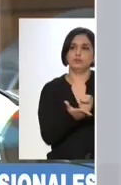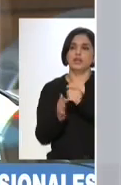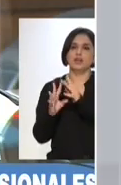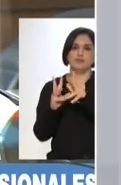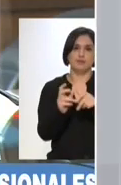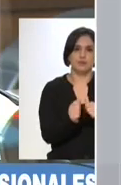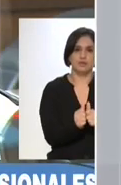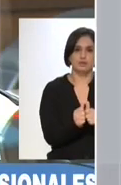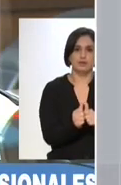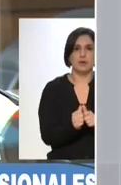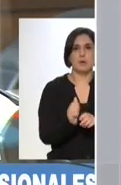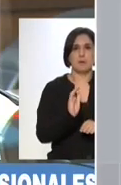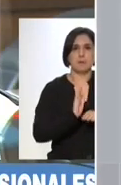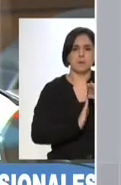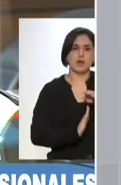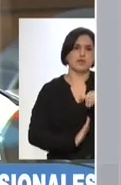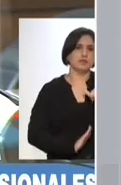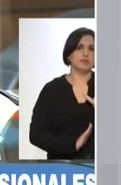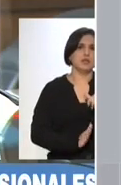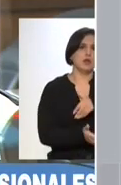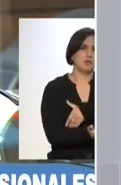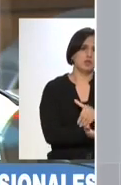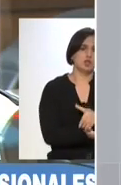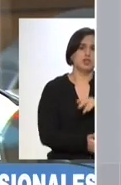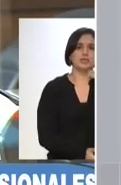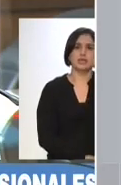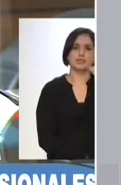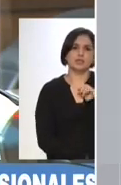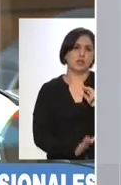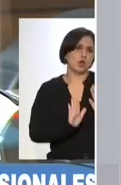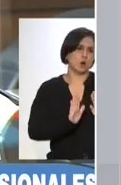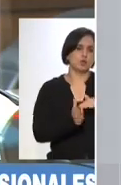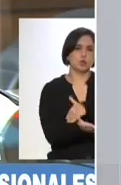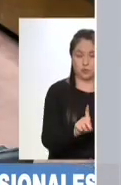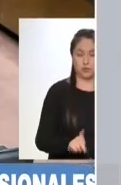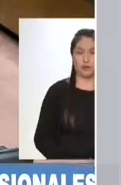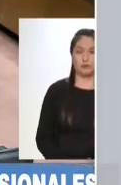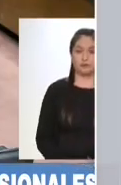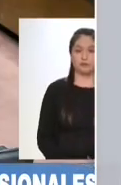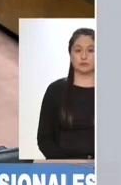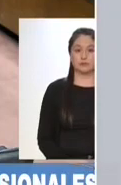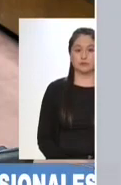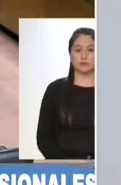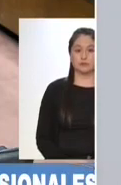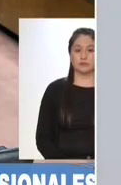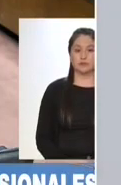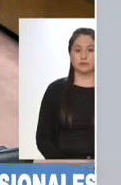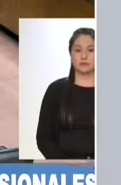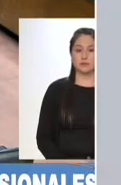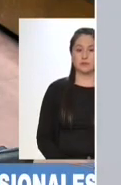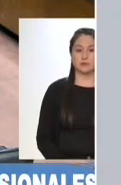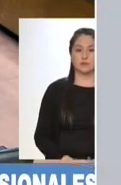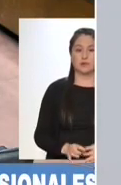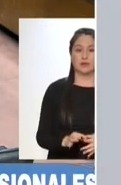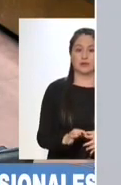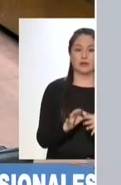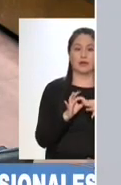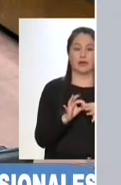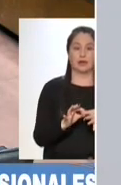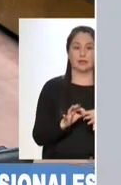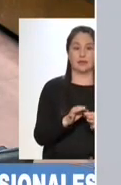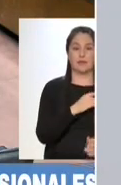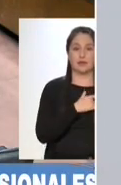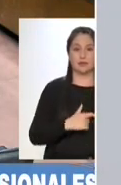pasando, de que si quieren impuestos, quién quiere los impuestos y de cuánto sería ese impuesto y de qué montos hacia arriba quieren el impuesto.